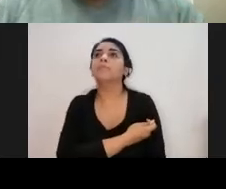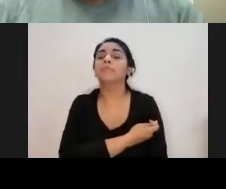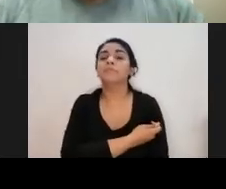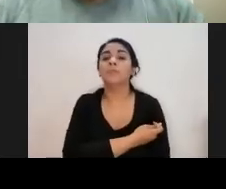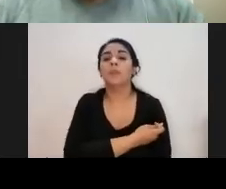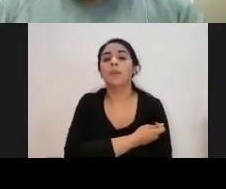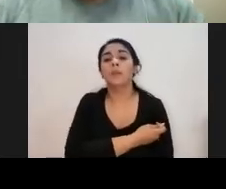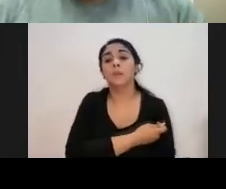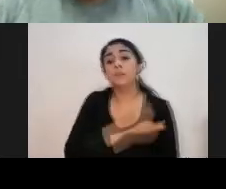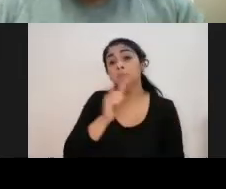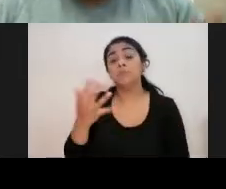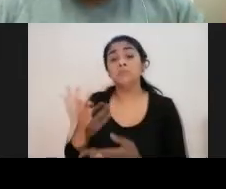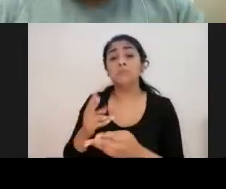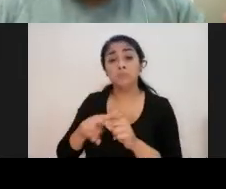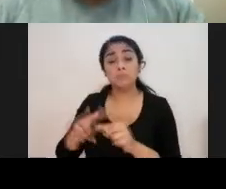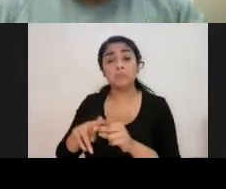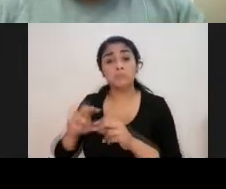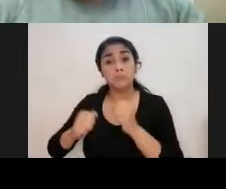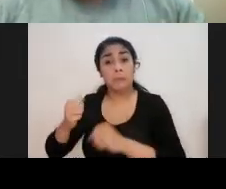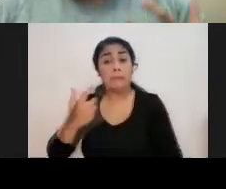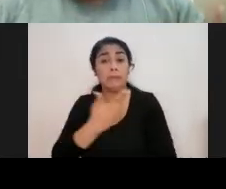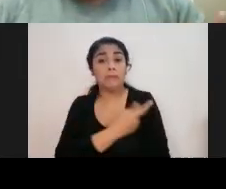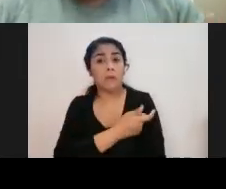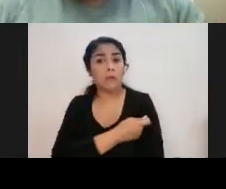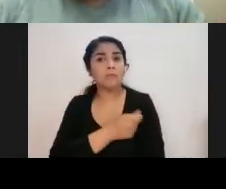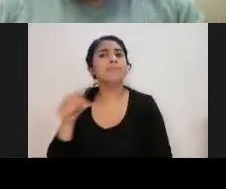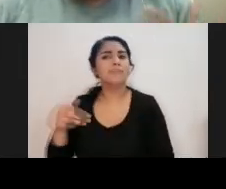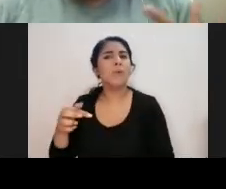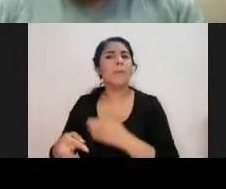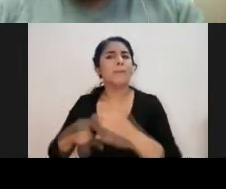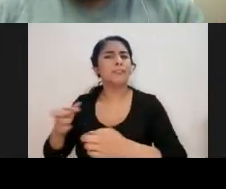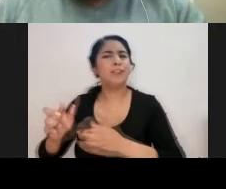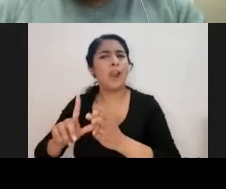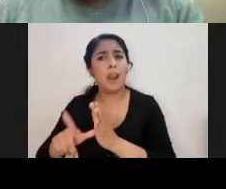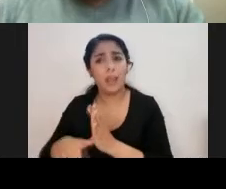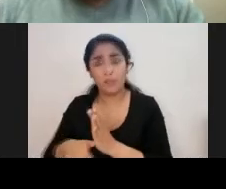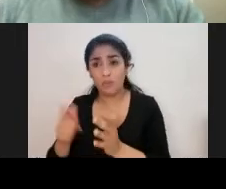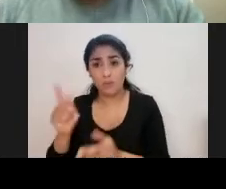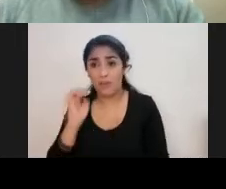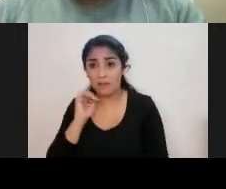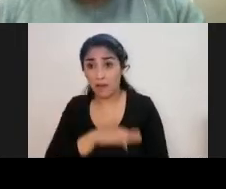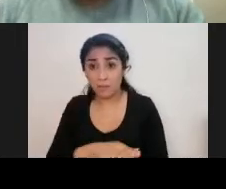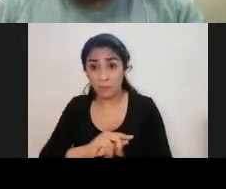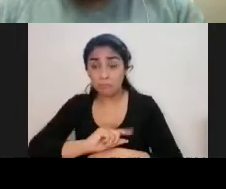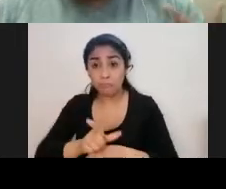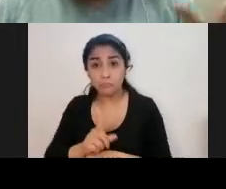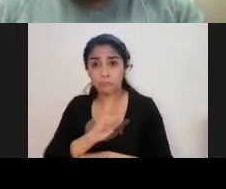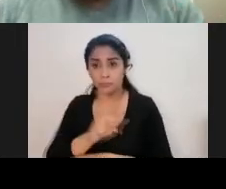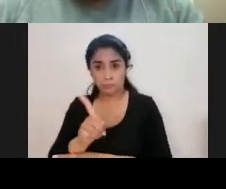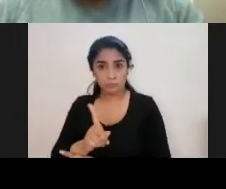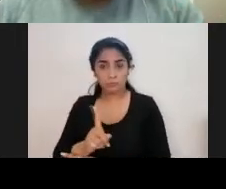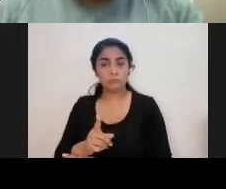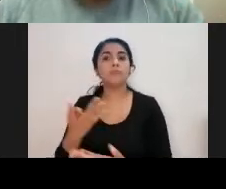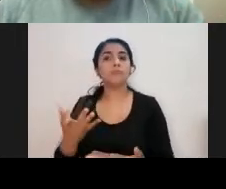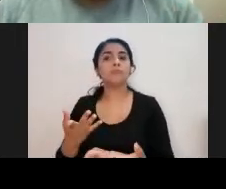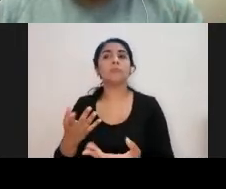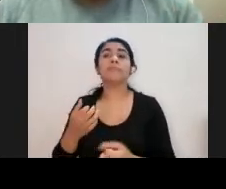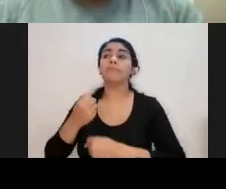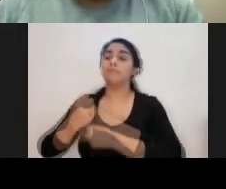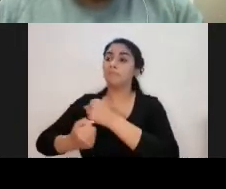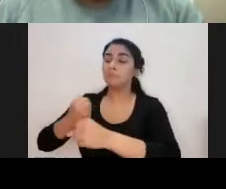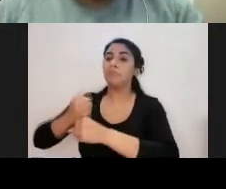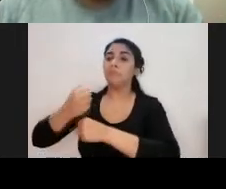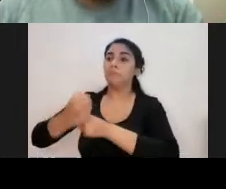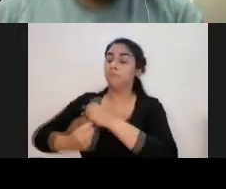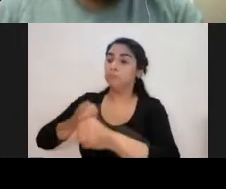fabricación es un proceso lento, no es un proceso inmediato, no es un proceso rápido. Por lo tanto, van a pasar años para poder tener a toda la